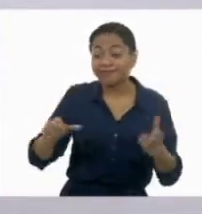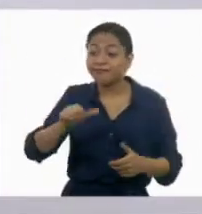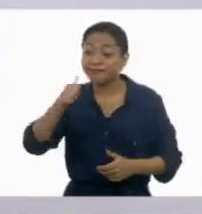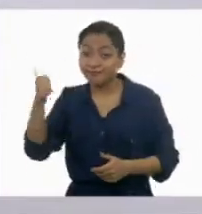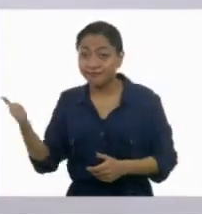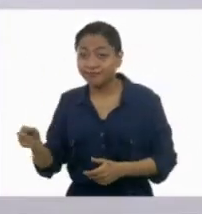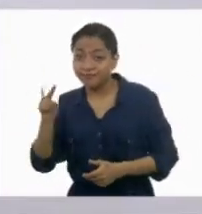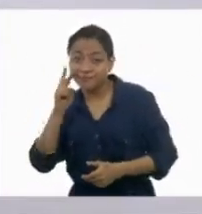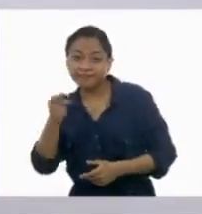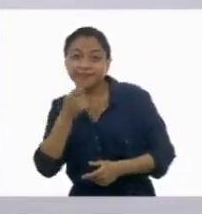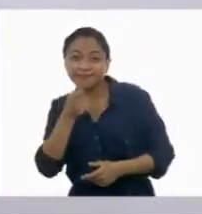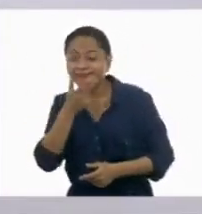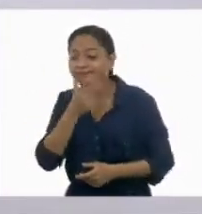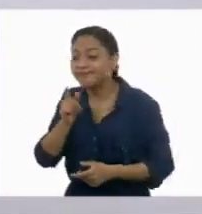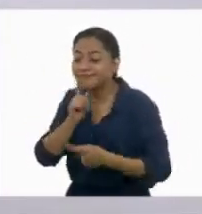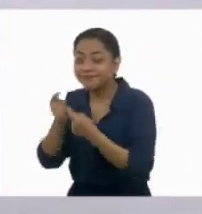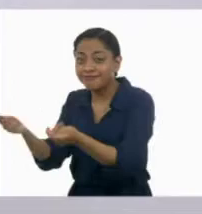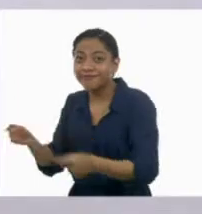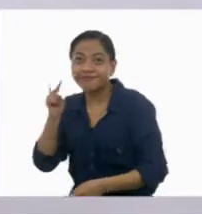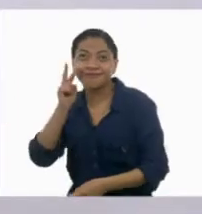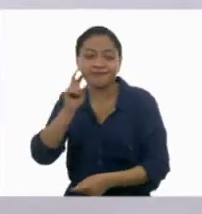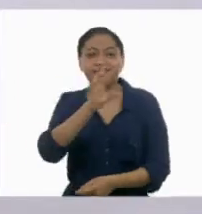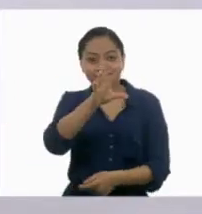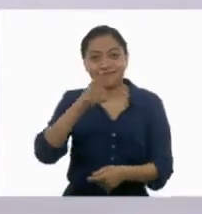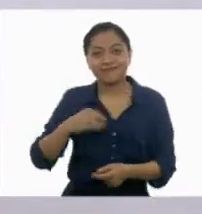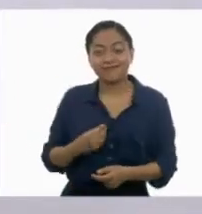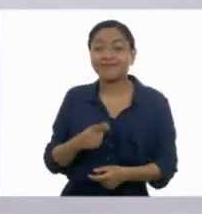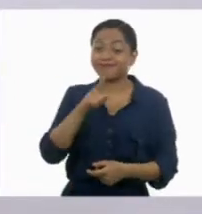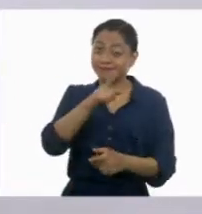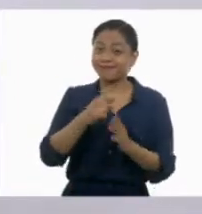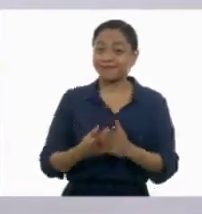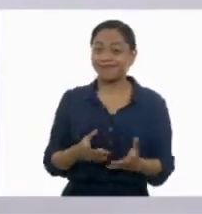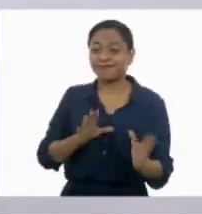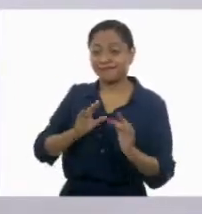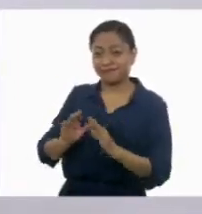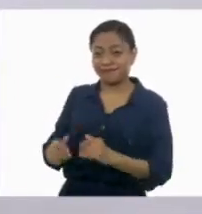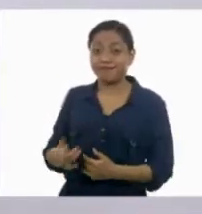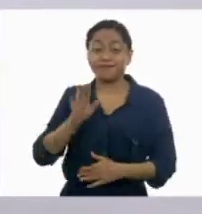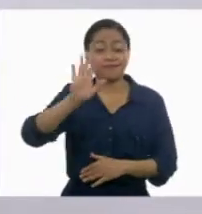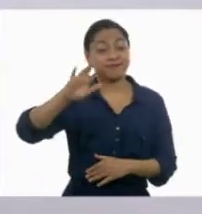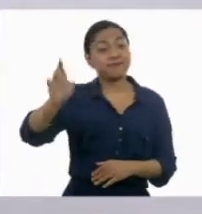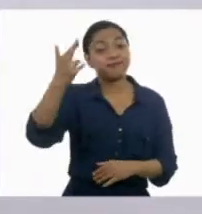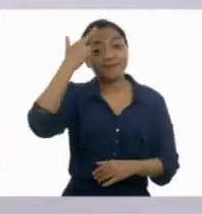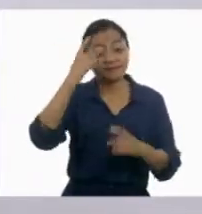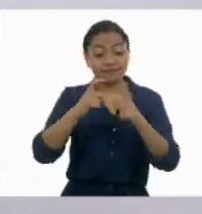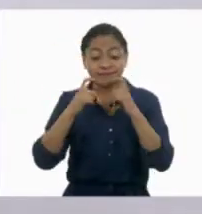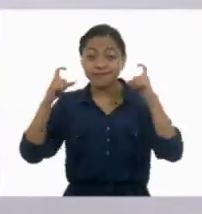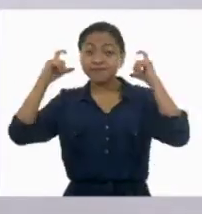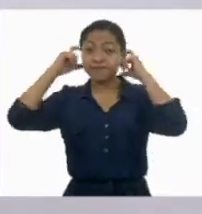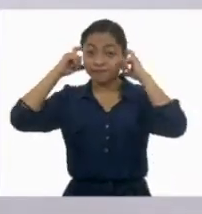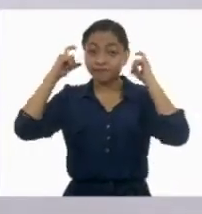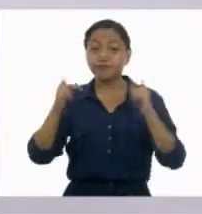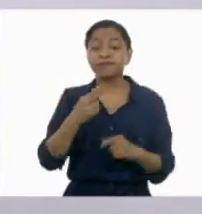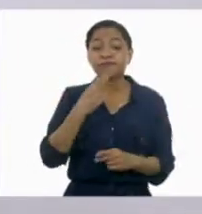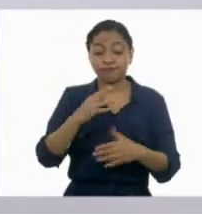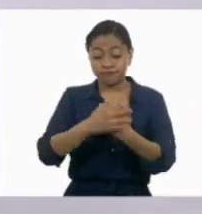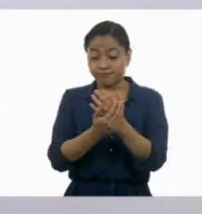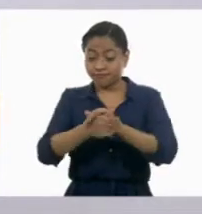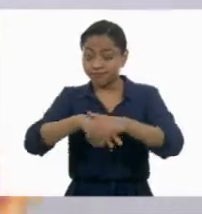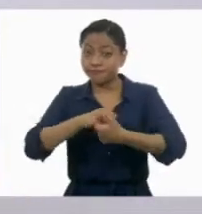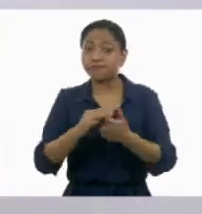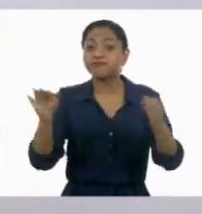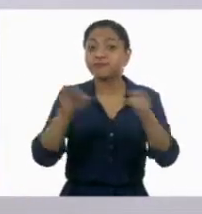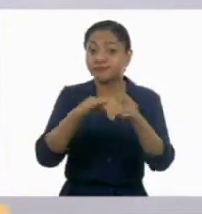las niñas y niños lo que hay que hacer. Así que recuerden utilizar cubrebocas y lavarse las